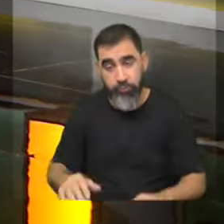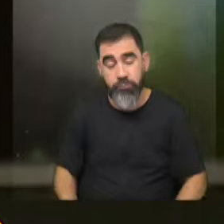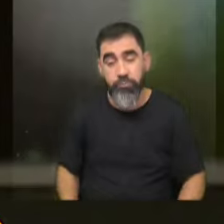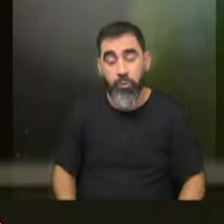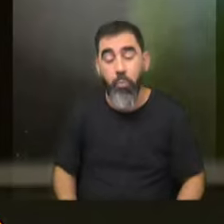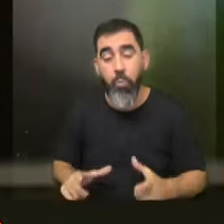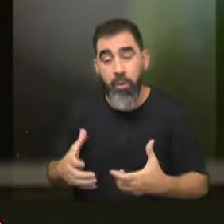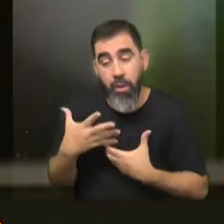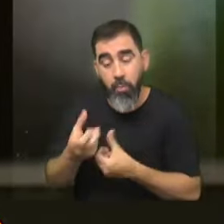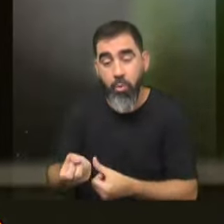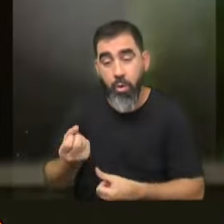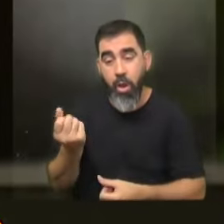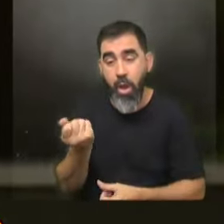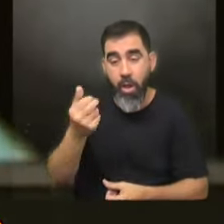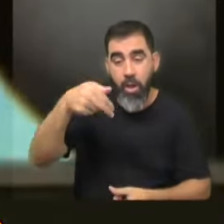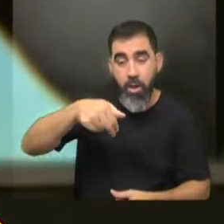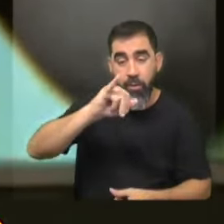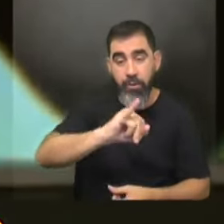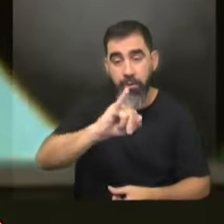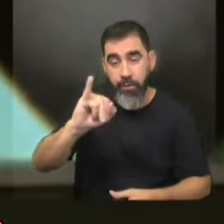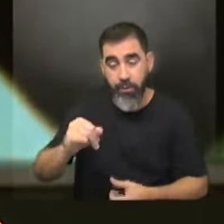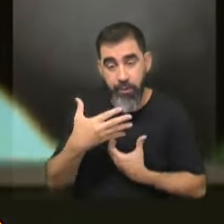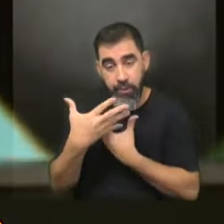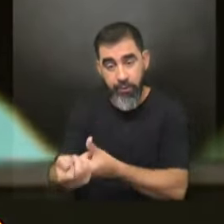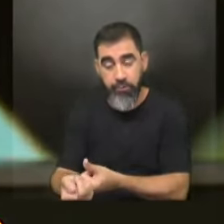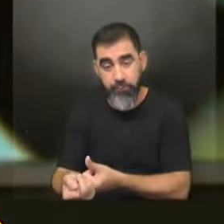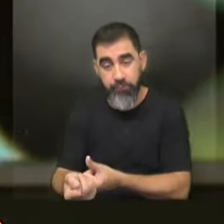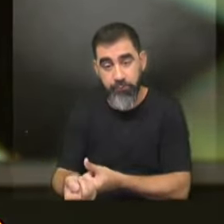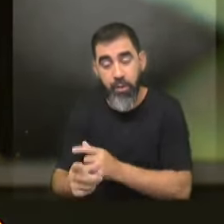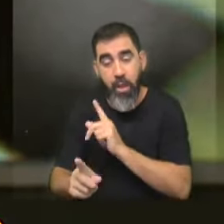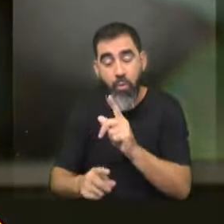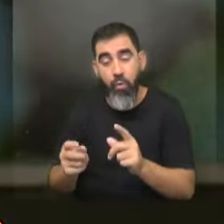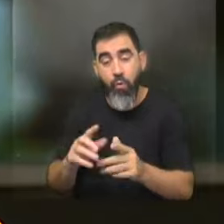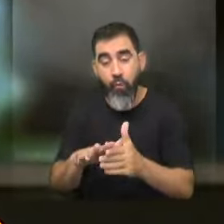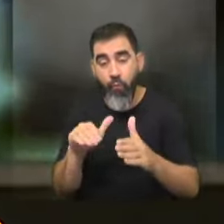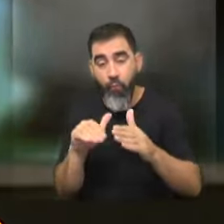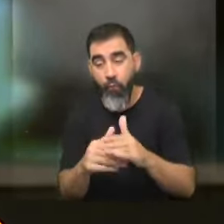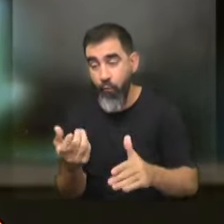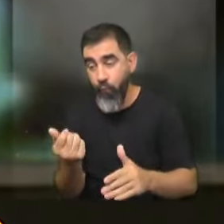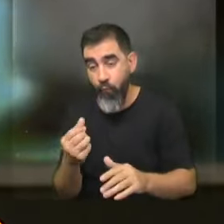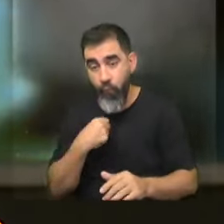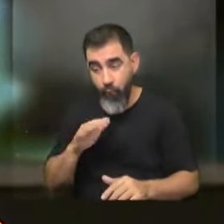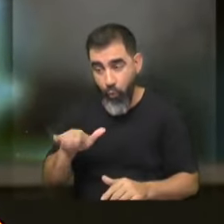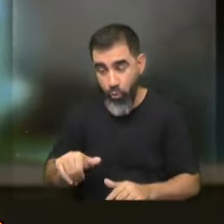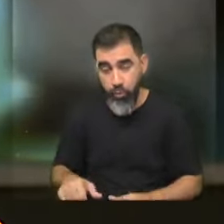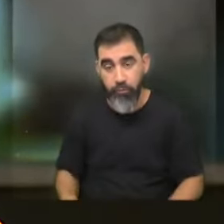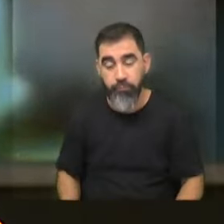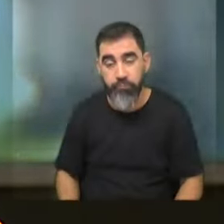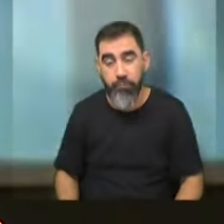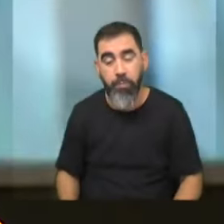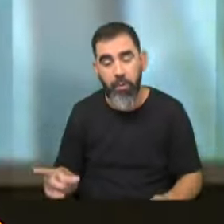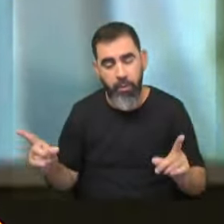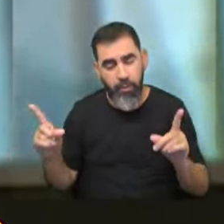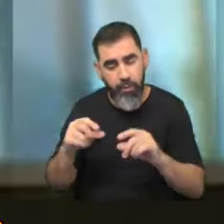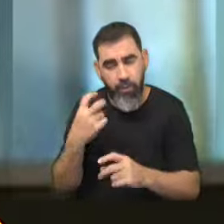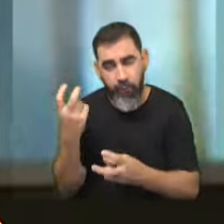tuvimos apoyo de ANI, sí, como emprendimiento innovador y también algún fondo propio, pero es dificilísimo. Es